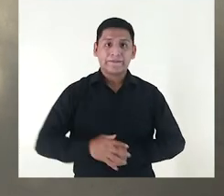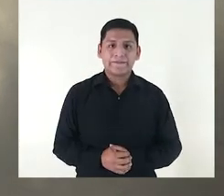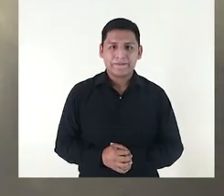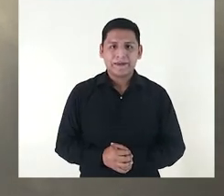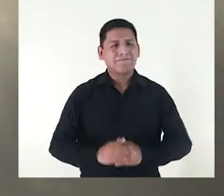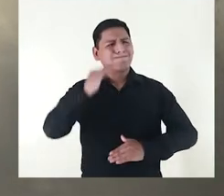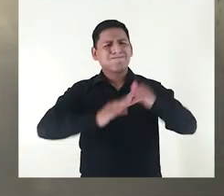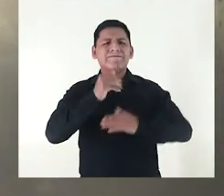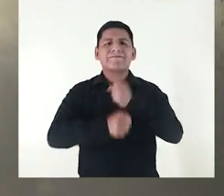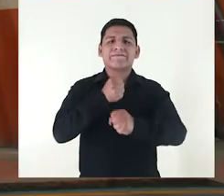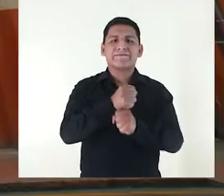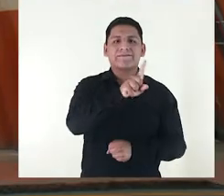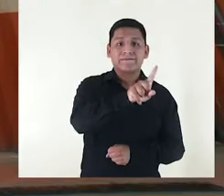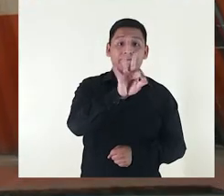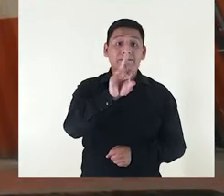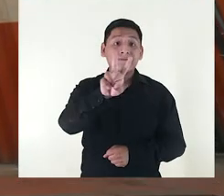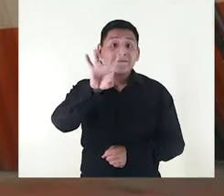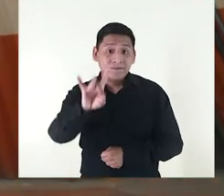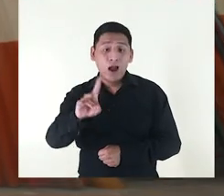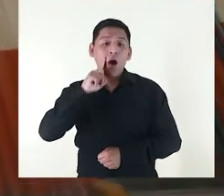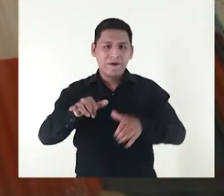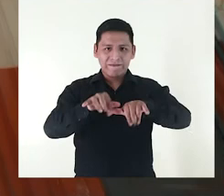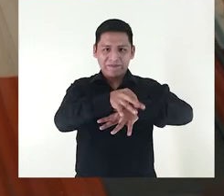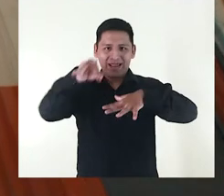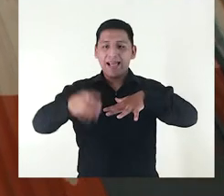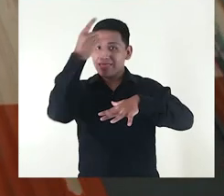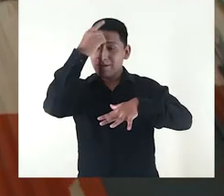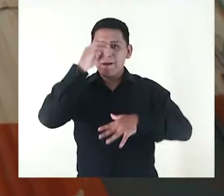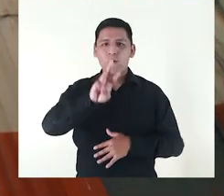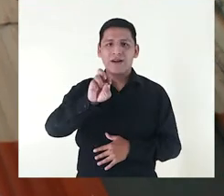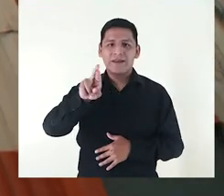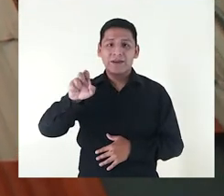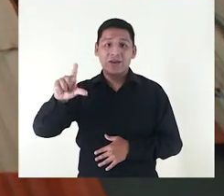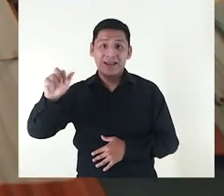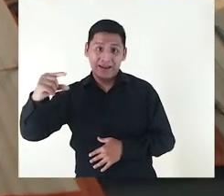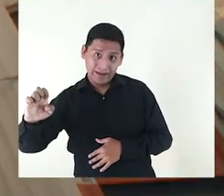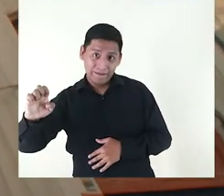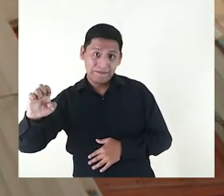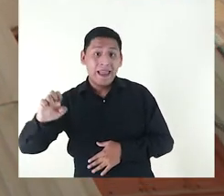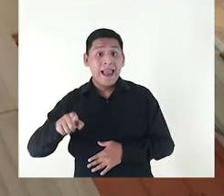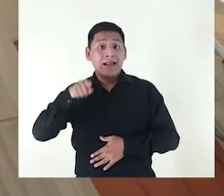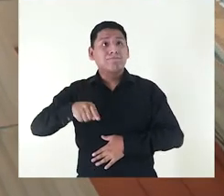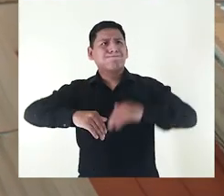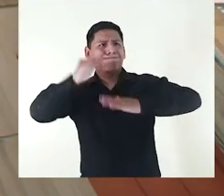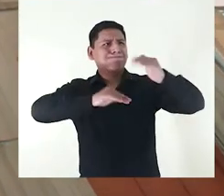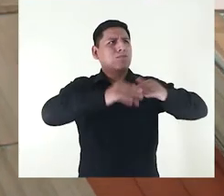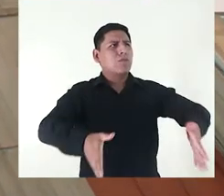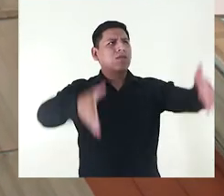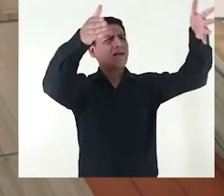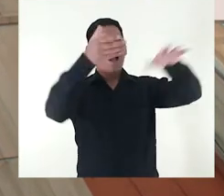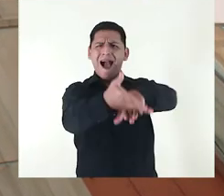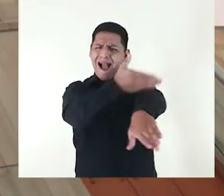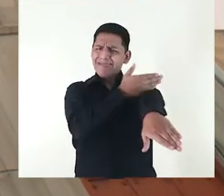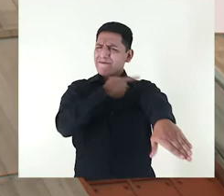Edificio Hildemeister, construido en 1928 por el arquitecto alemán Werner Benno Lange. Este edificio